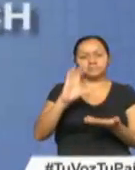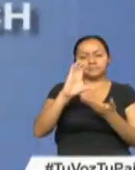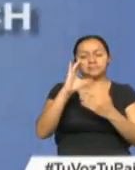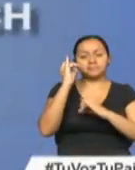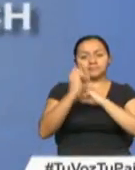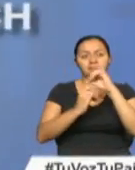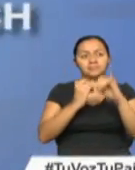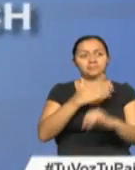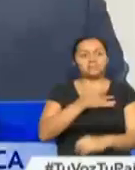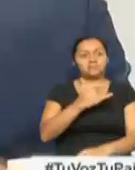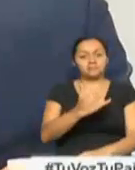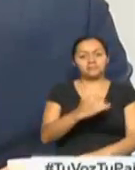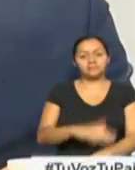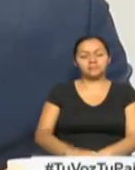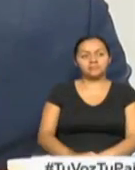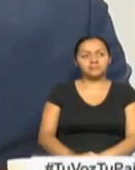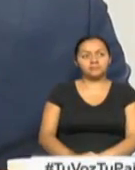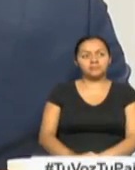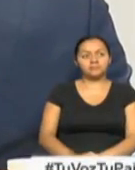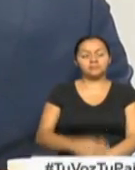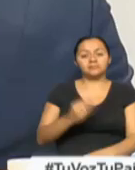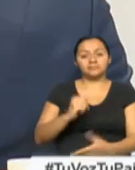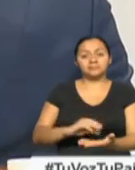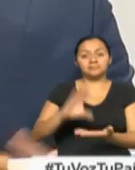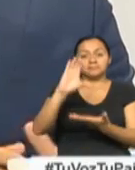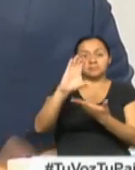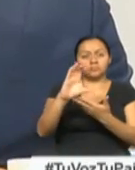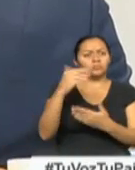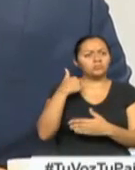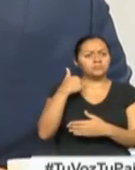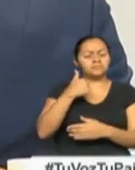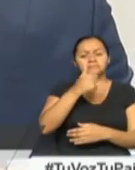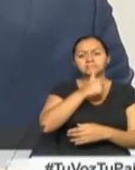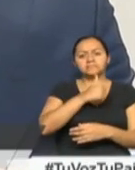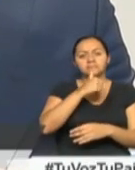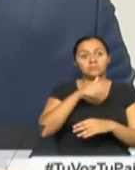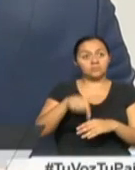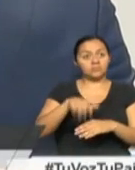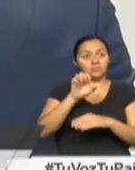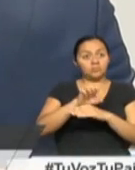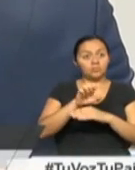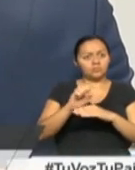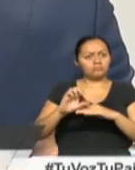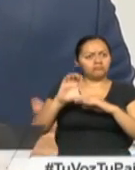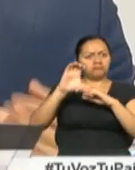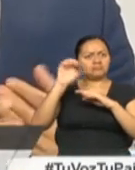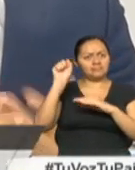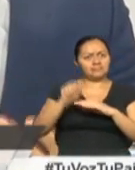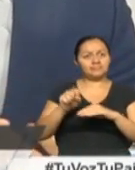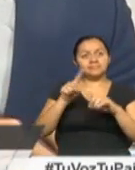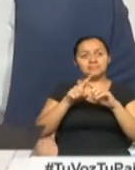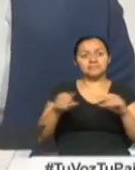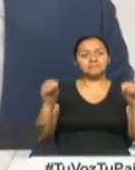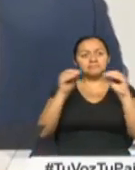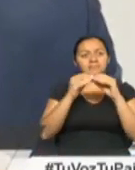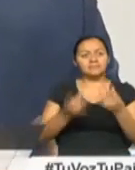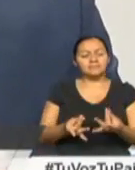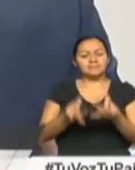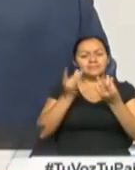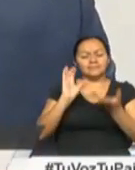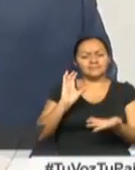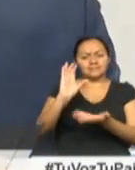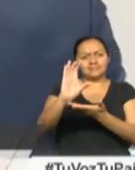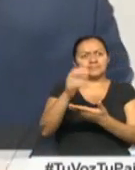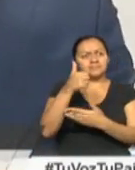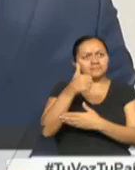en Yachaytec. Inversión más grande privada en la historia del país, pero además en la calidad de inversión, son 3